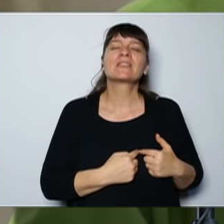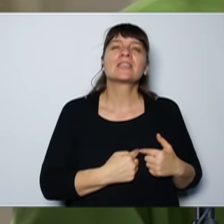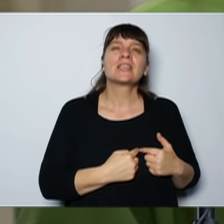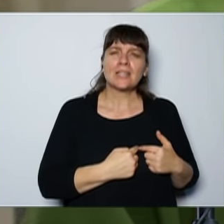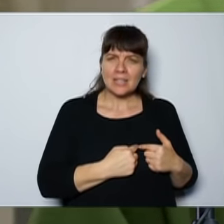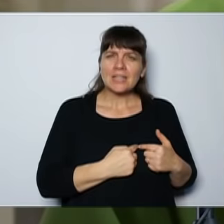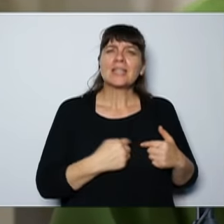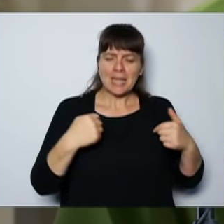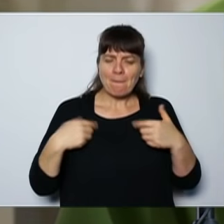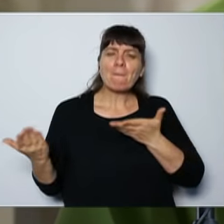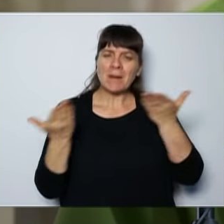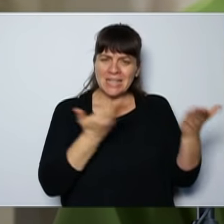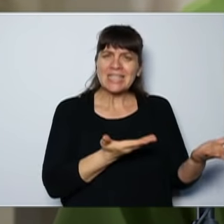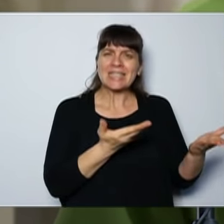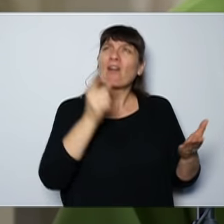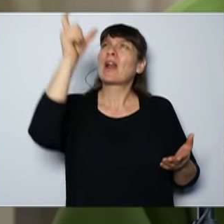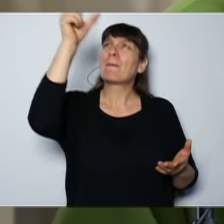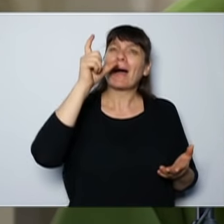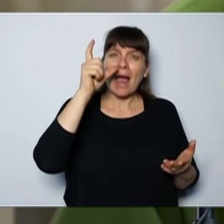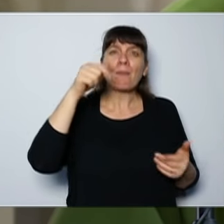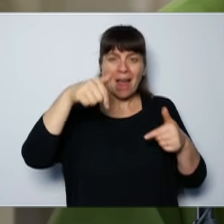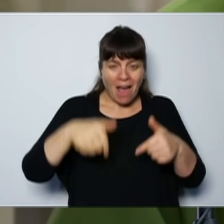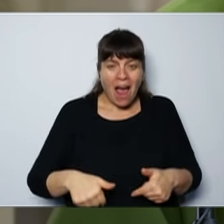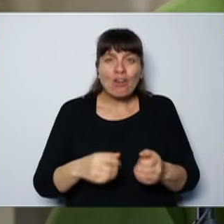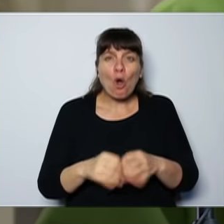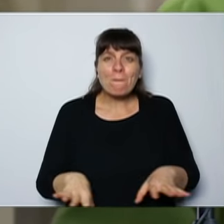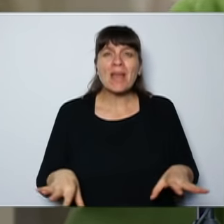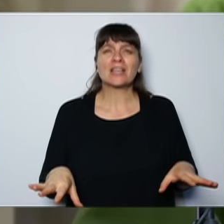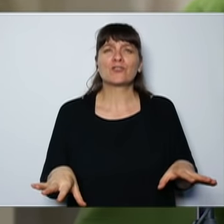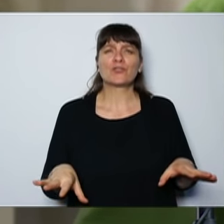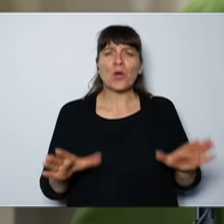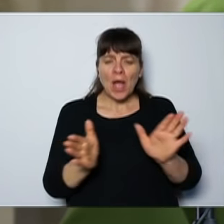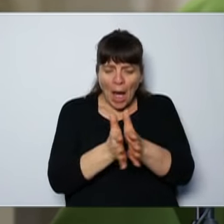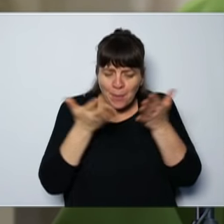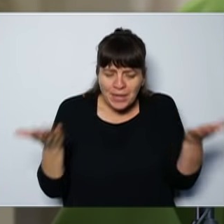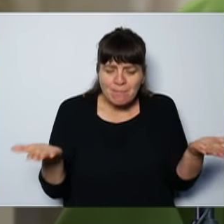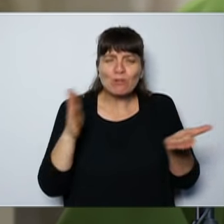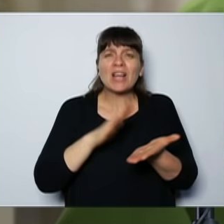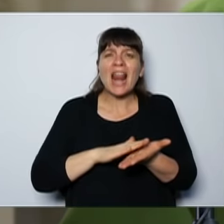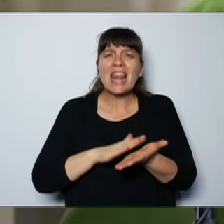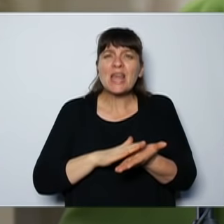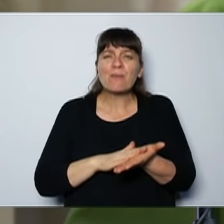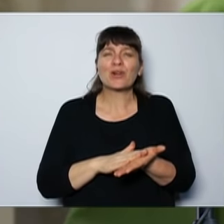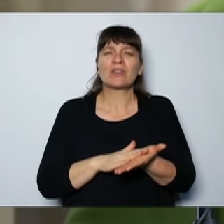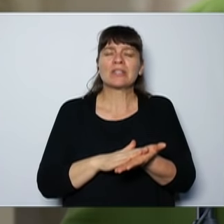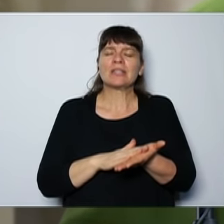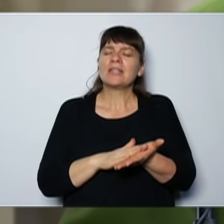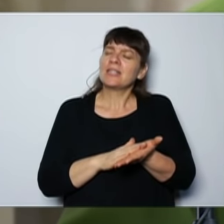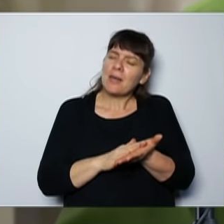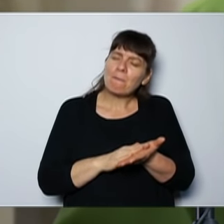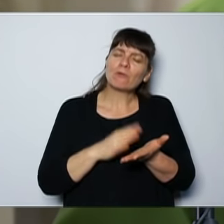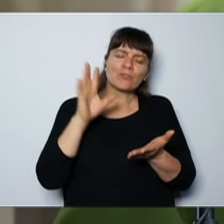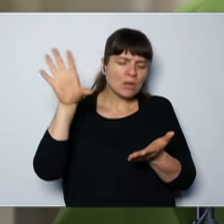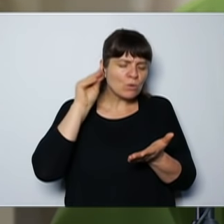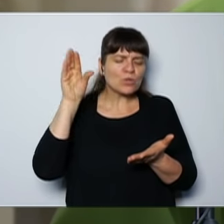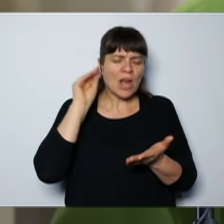Y hemos presentado la palabra al comienzo, hemos abierto el libro y hemos